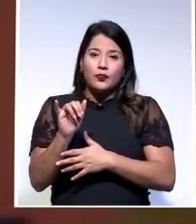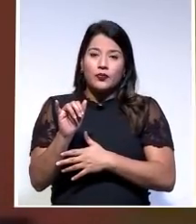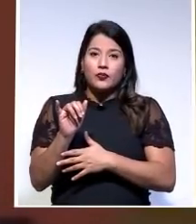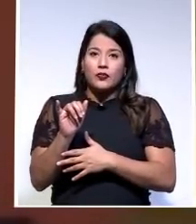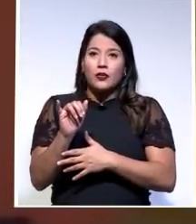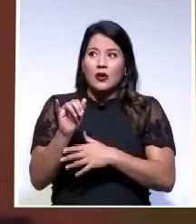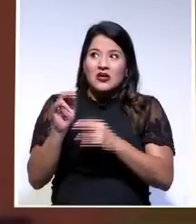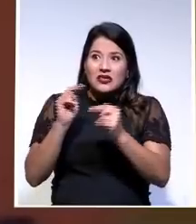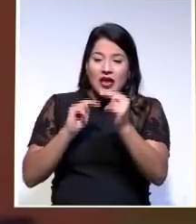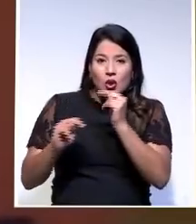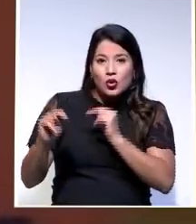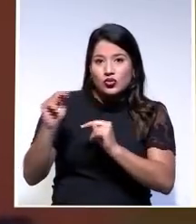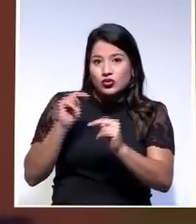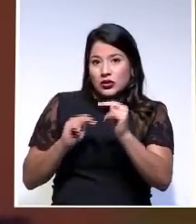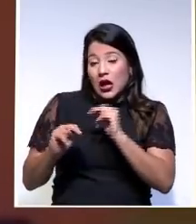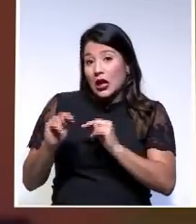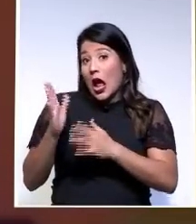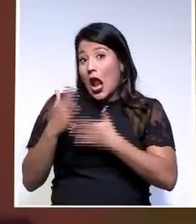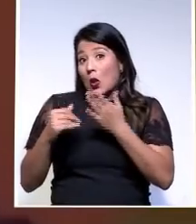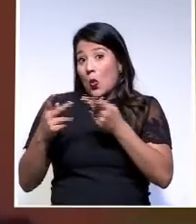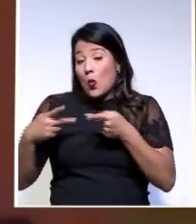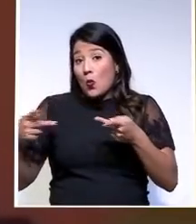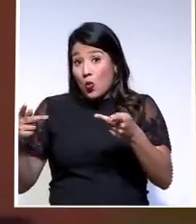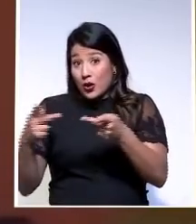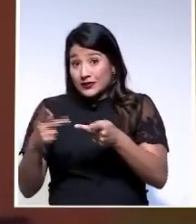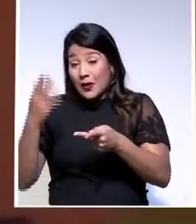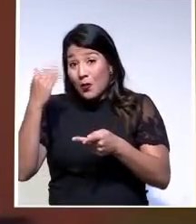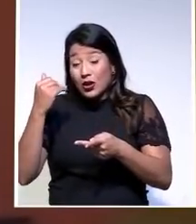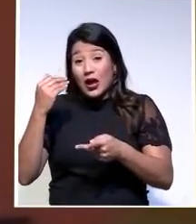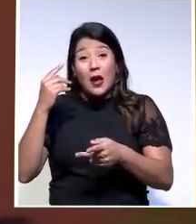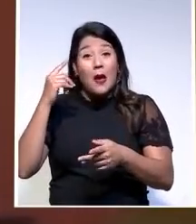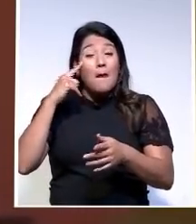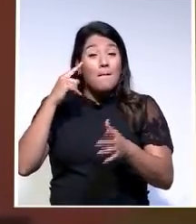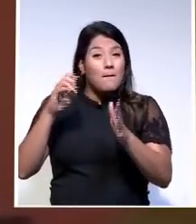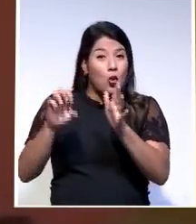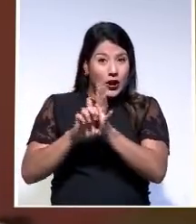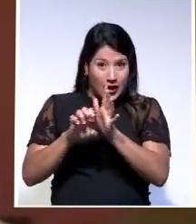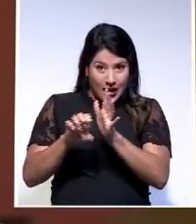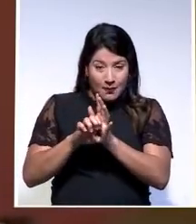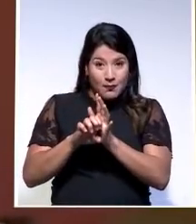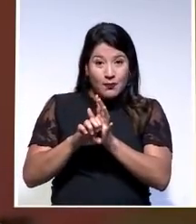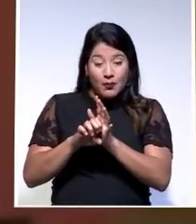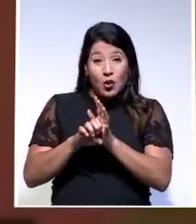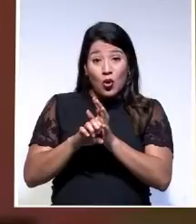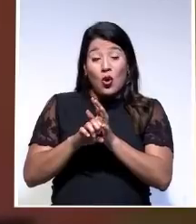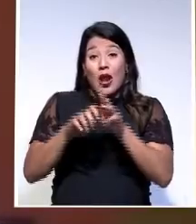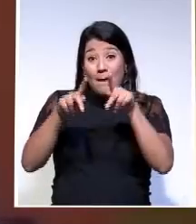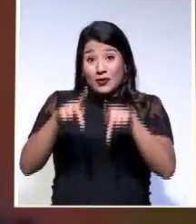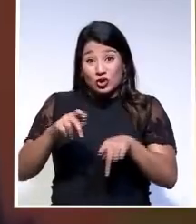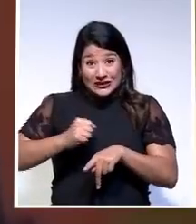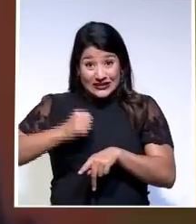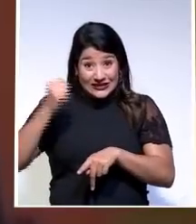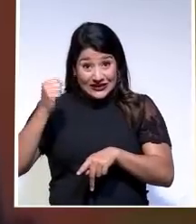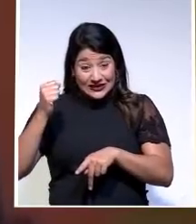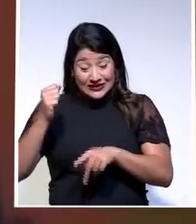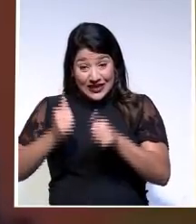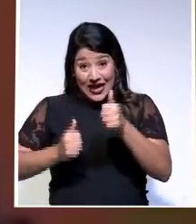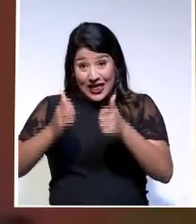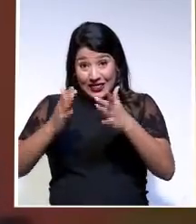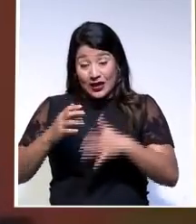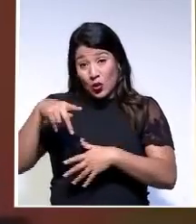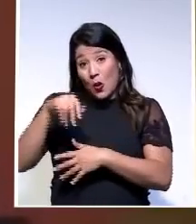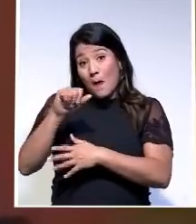una negociación, ya sea de puestos, porque recordemos que, por ejemplo, el que queda de candidato en el PAC tiene derecho a